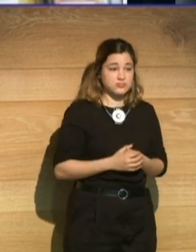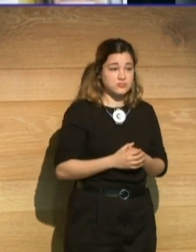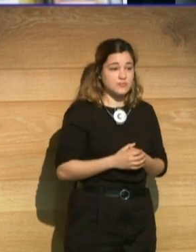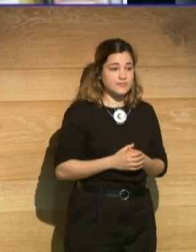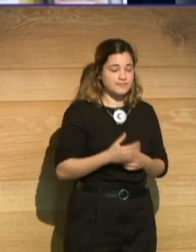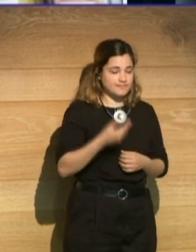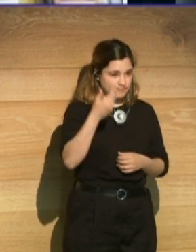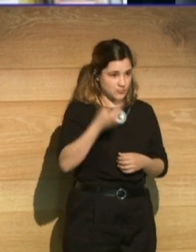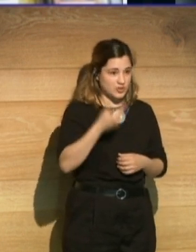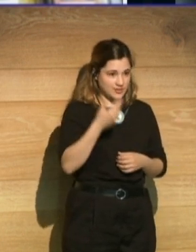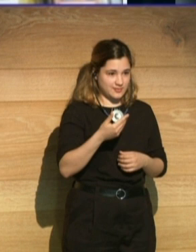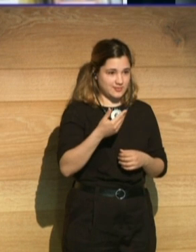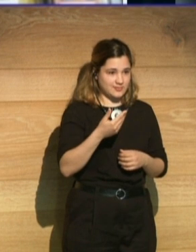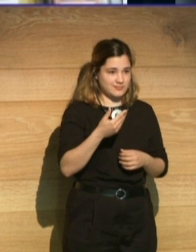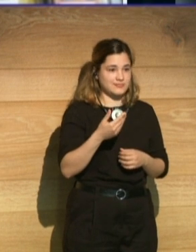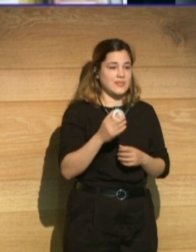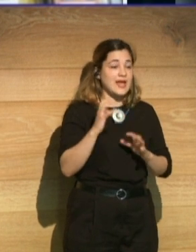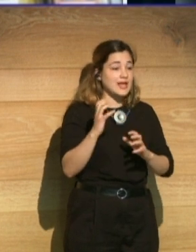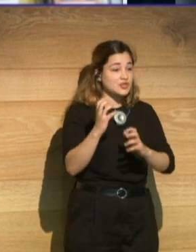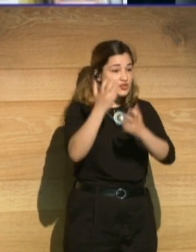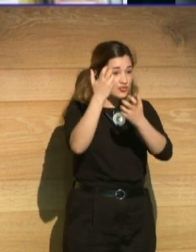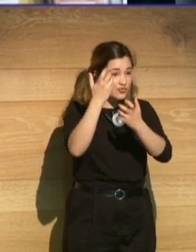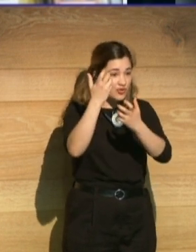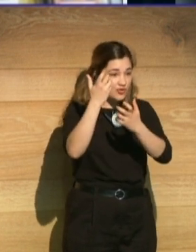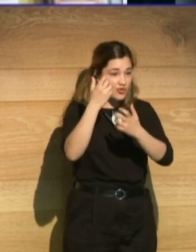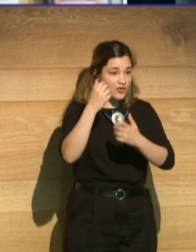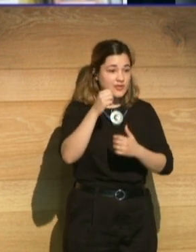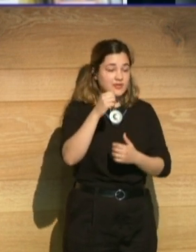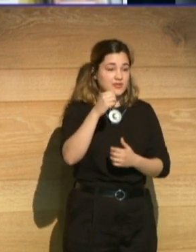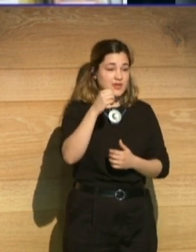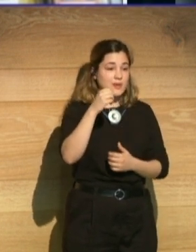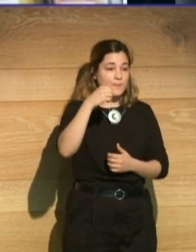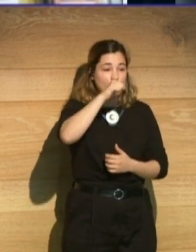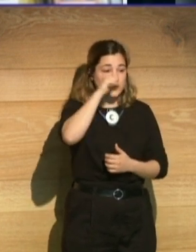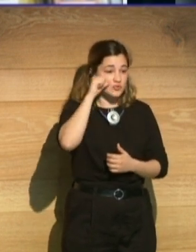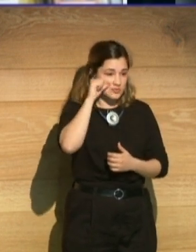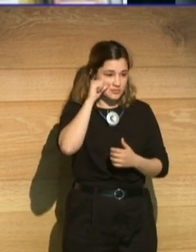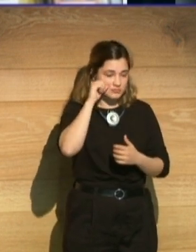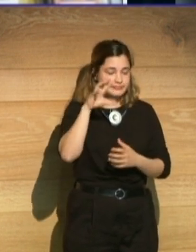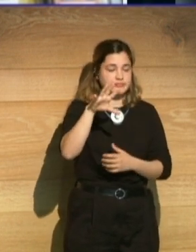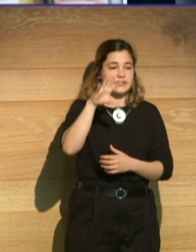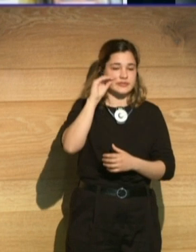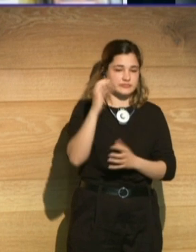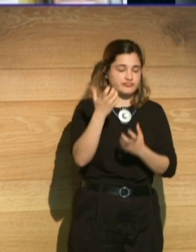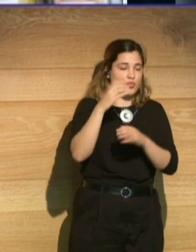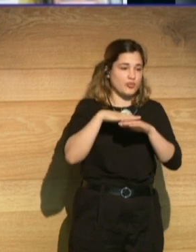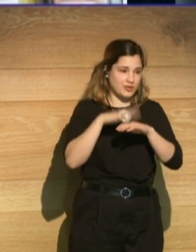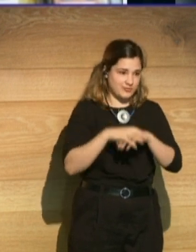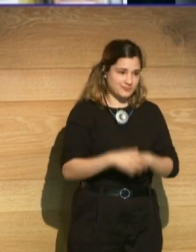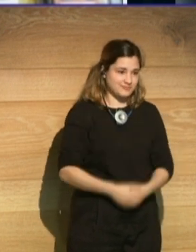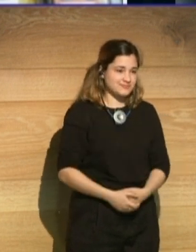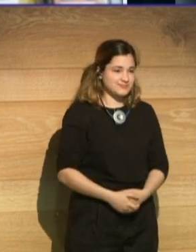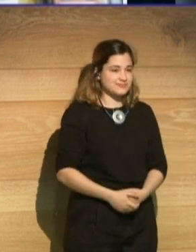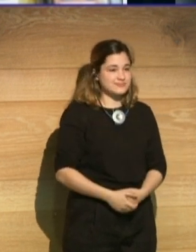clave para poder entender el triunfo increíble de Benito Mussolini Y las referencias a la actualidad están allí, no